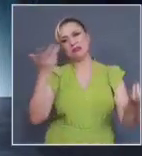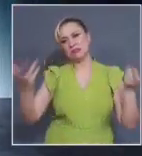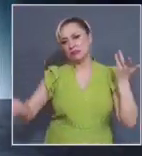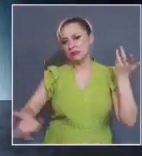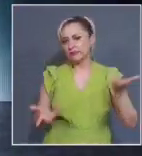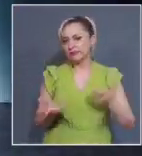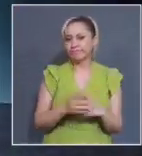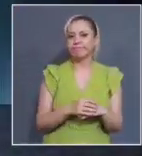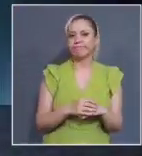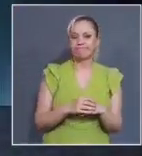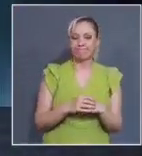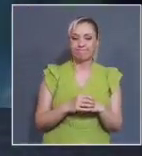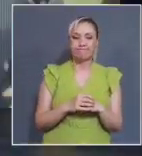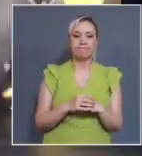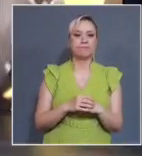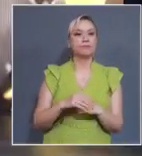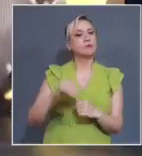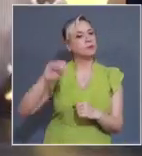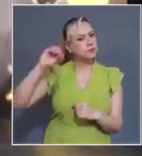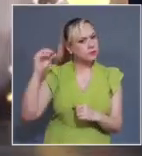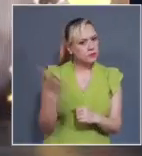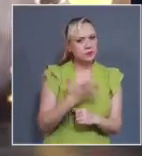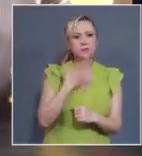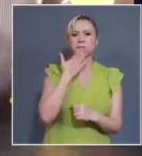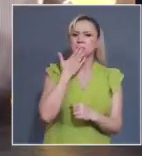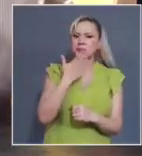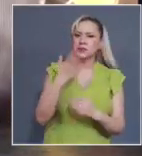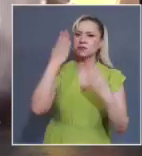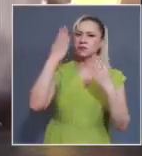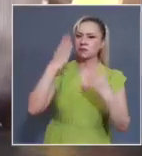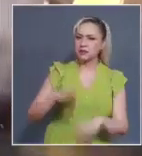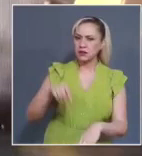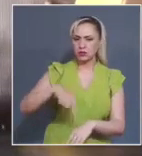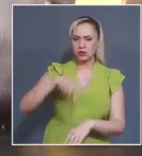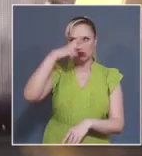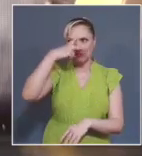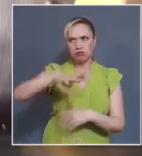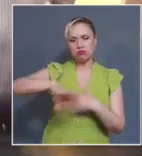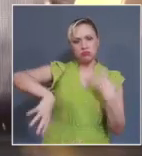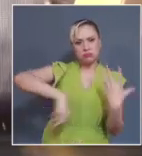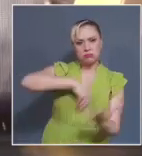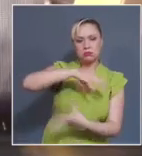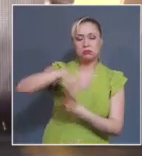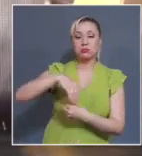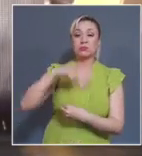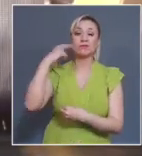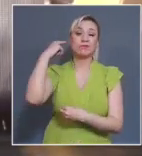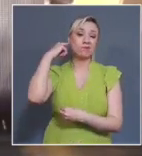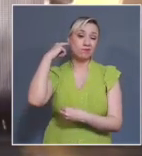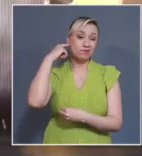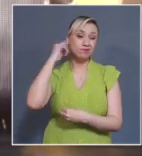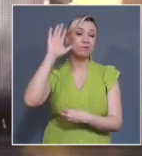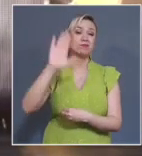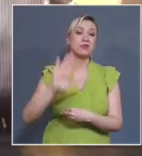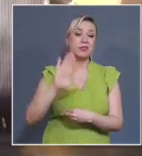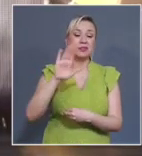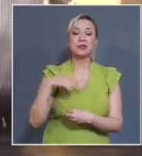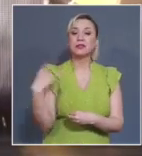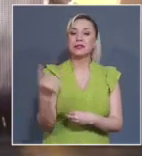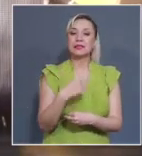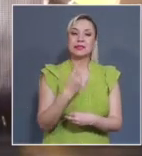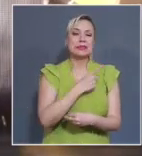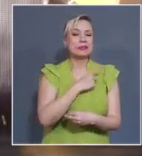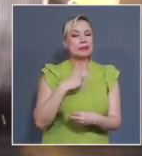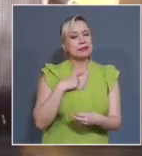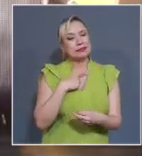A pesar de la solidez del sistema bancario mexicano, advierten un repunte en la morosidad, sobre todo en los créditos